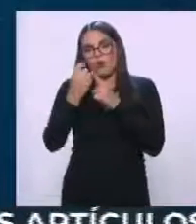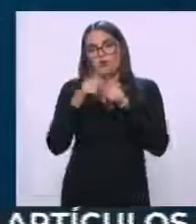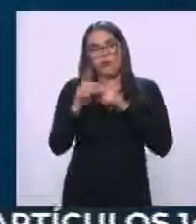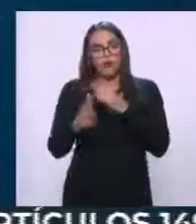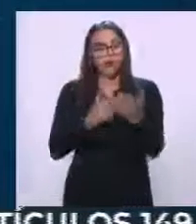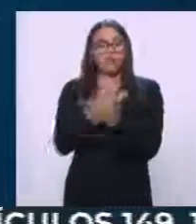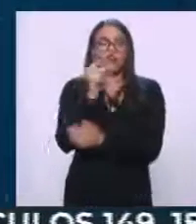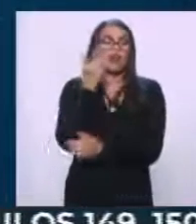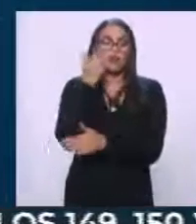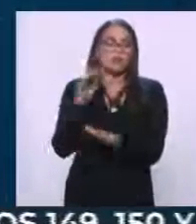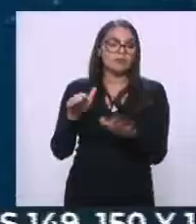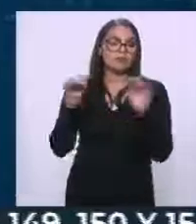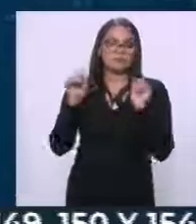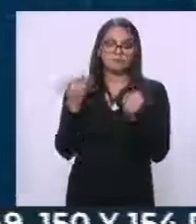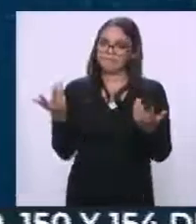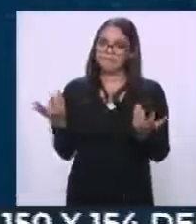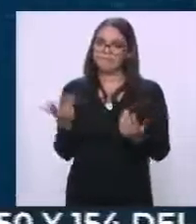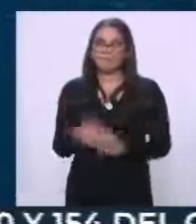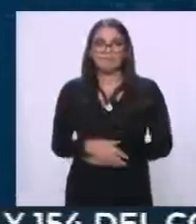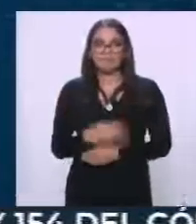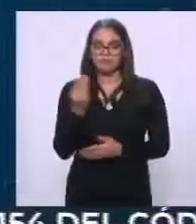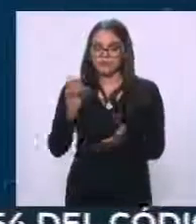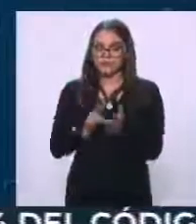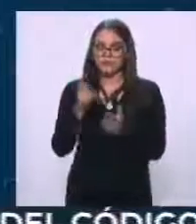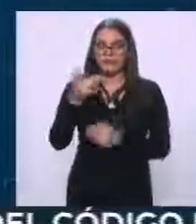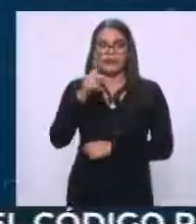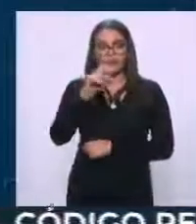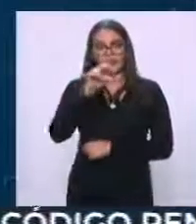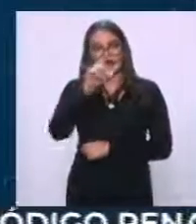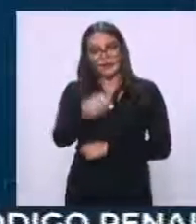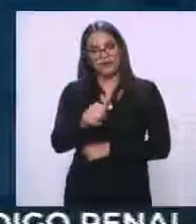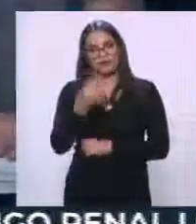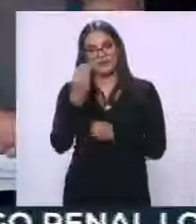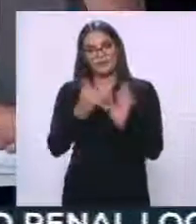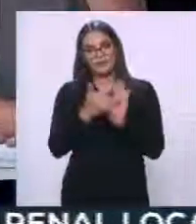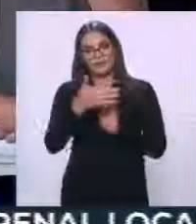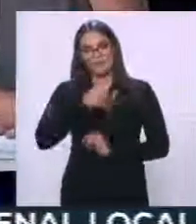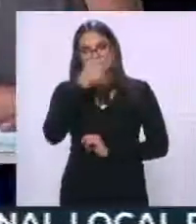Muchas gracias a ustedes. Pues esto seguirá también. Carla, muchas gracias, buenas noches.